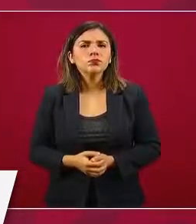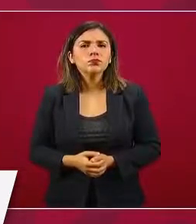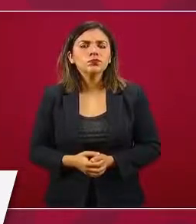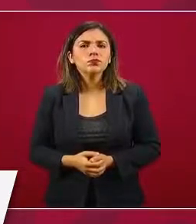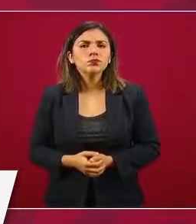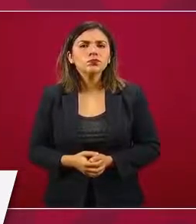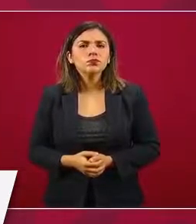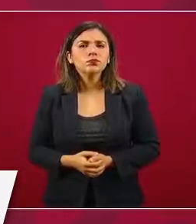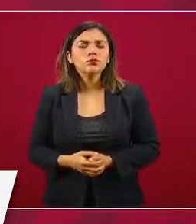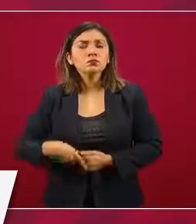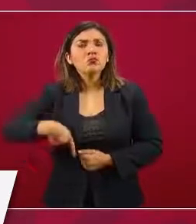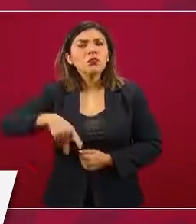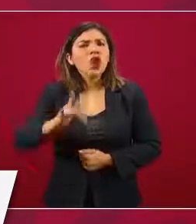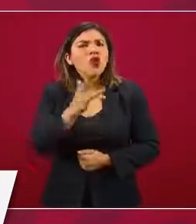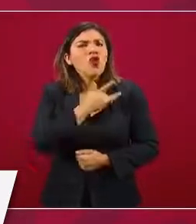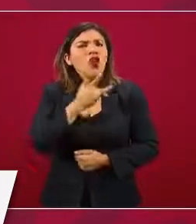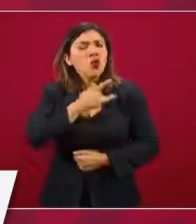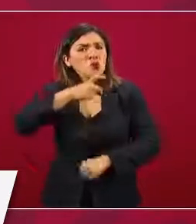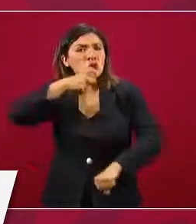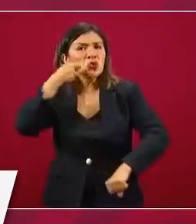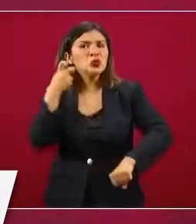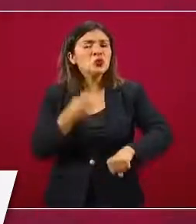volvemos duros de corazón